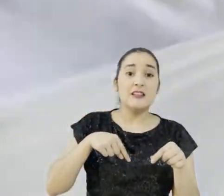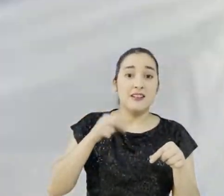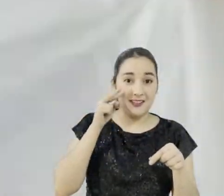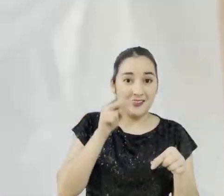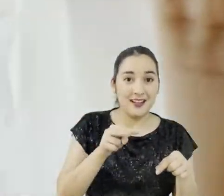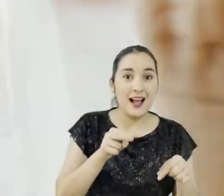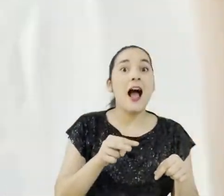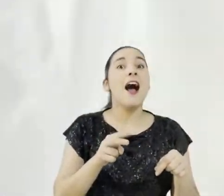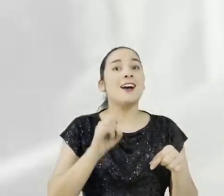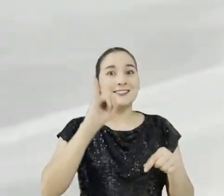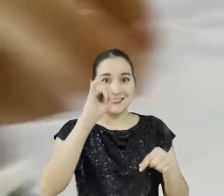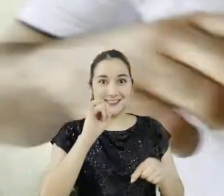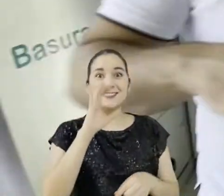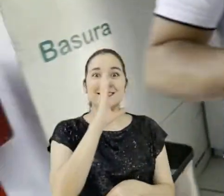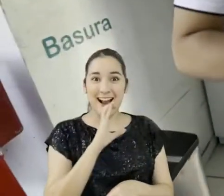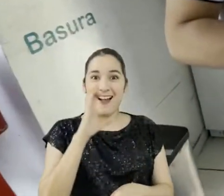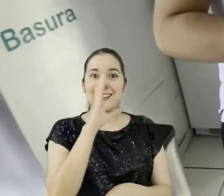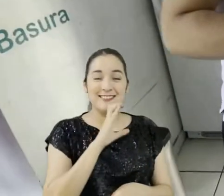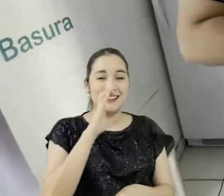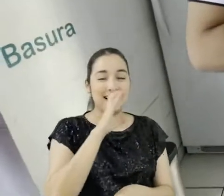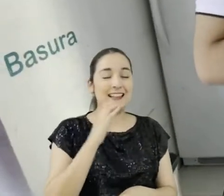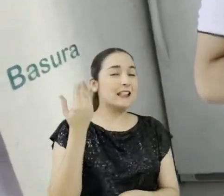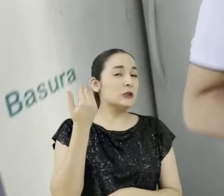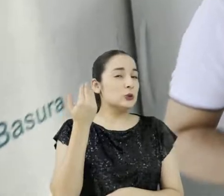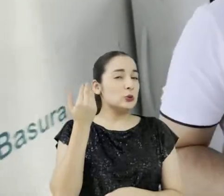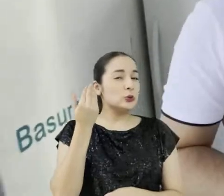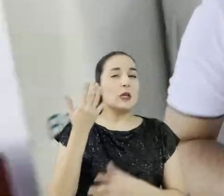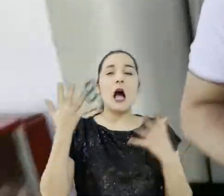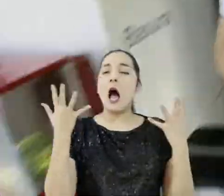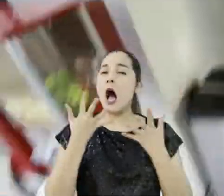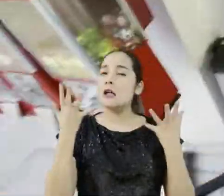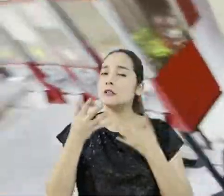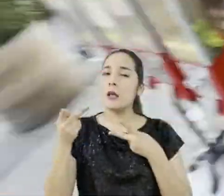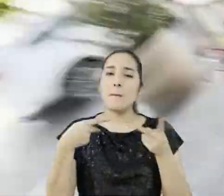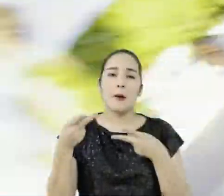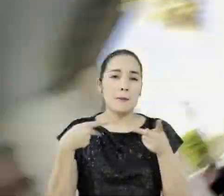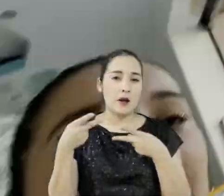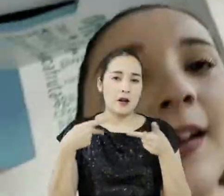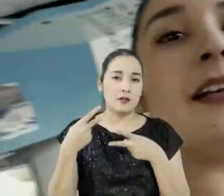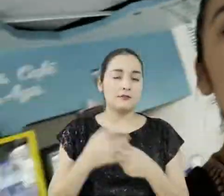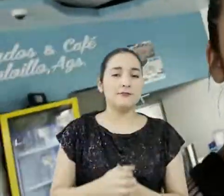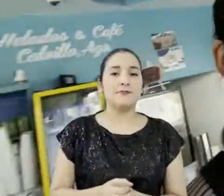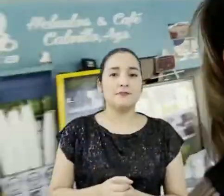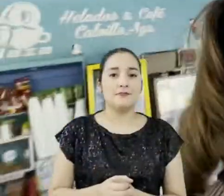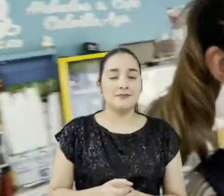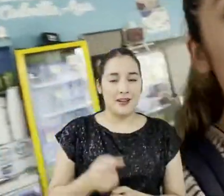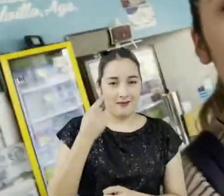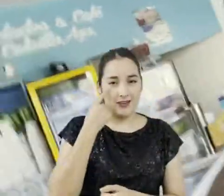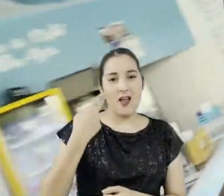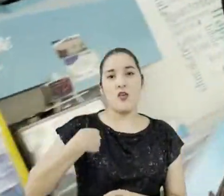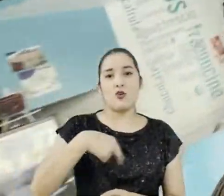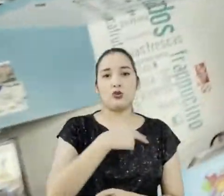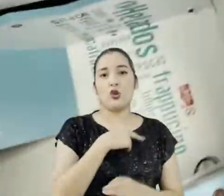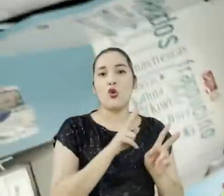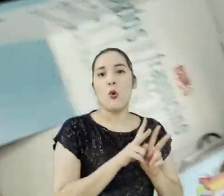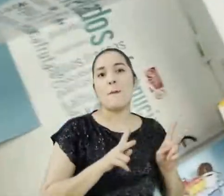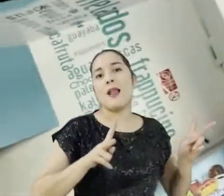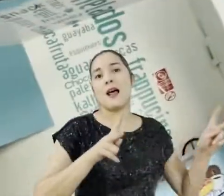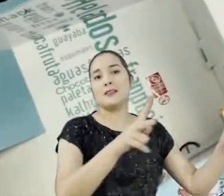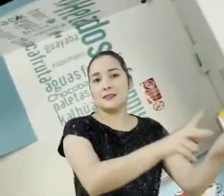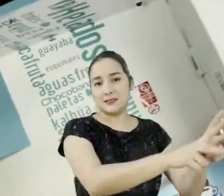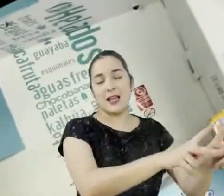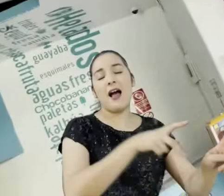¿Sí? Ah, sí. Es que está recién hecha. De hecho, estábamos caminando en la plaza y